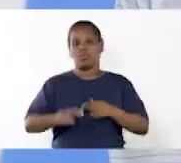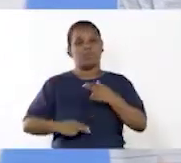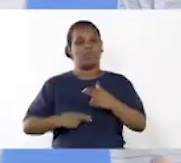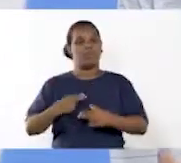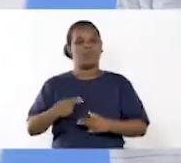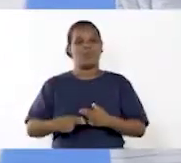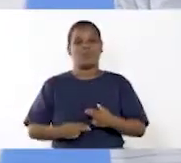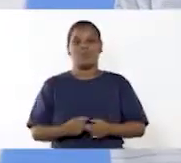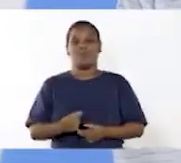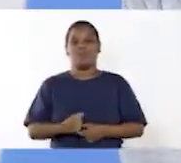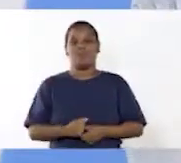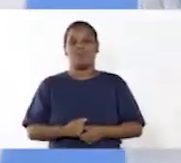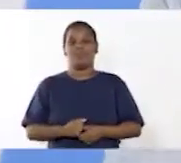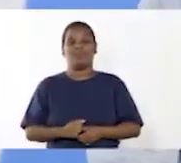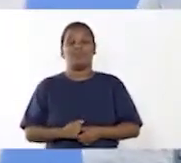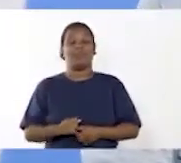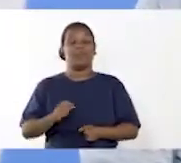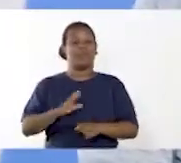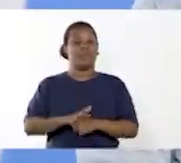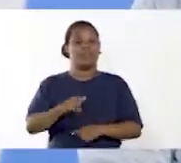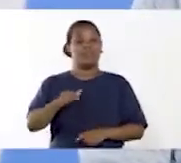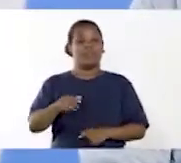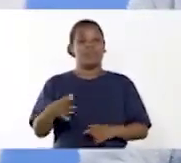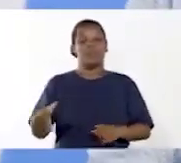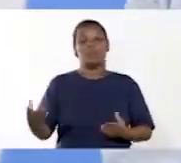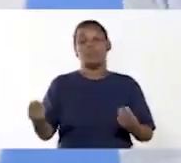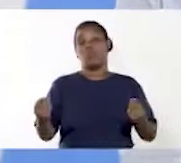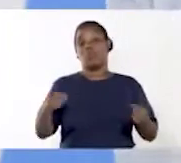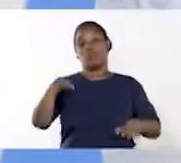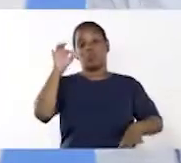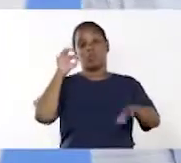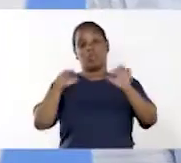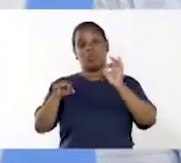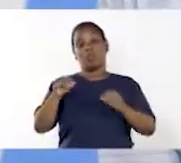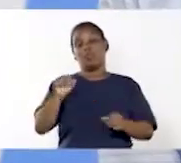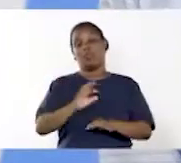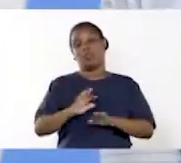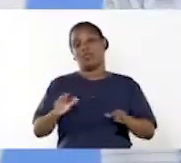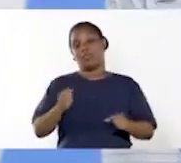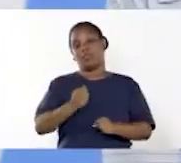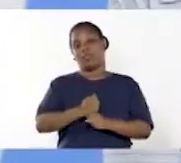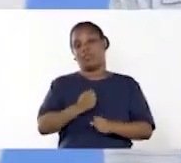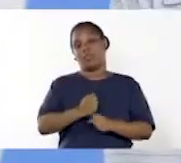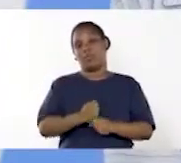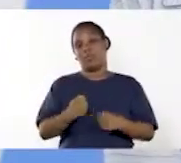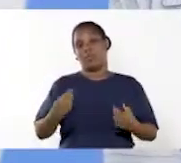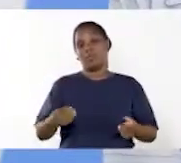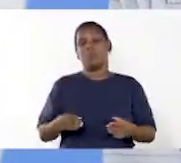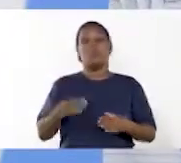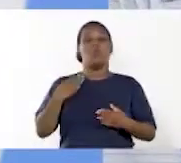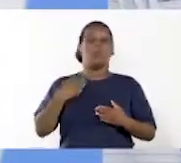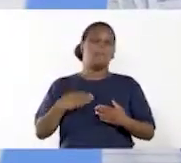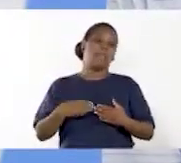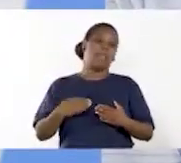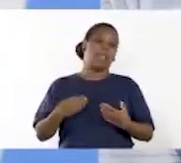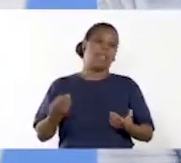renovables. A partir de ahí hay todo un conjunto de elementos que trabajamos, que son, por ejemplo, los minerales